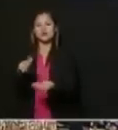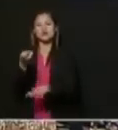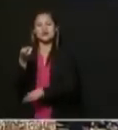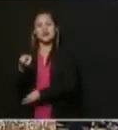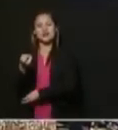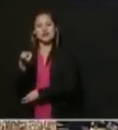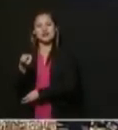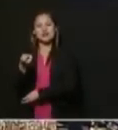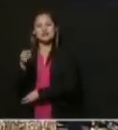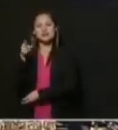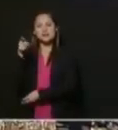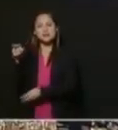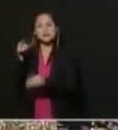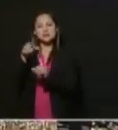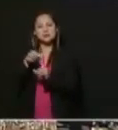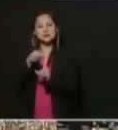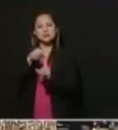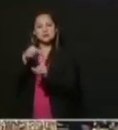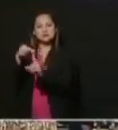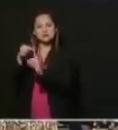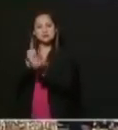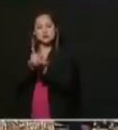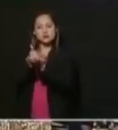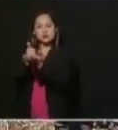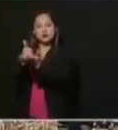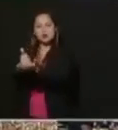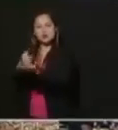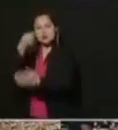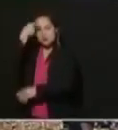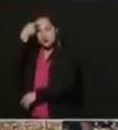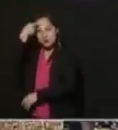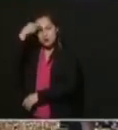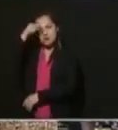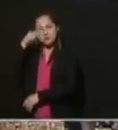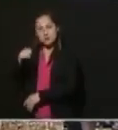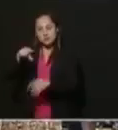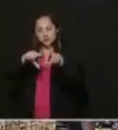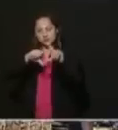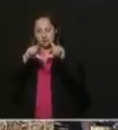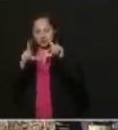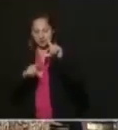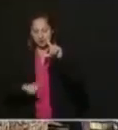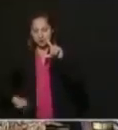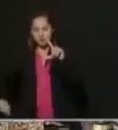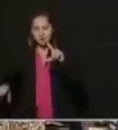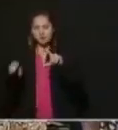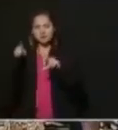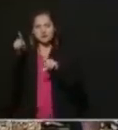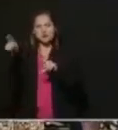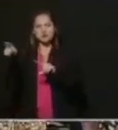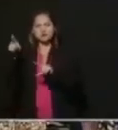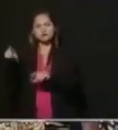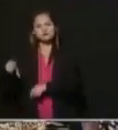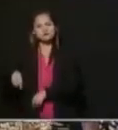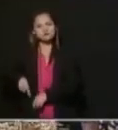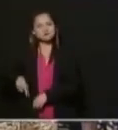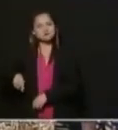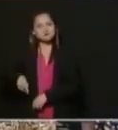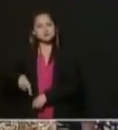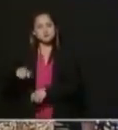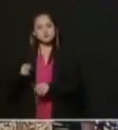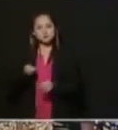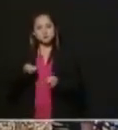guía de usted para gobernar a nuestro país. La entrega es el señor siempre Julio cuando Hernández